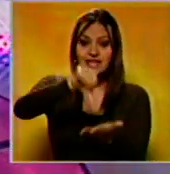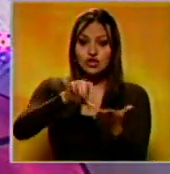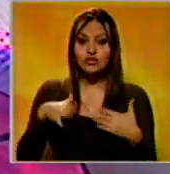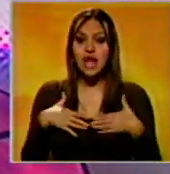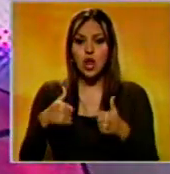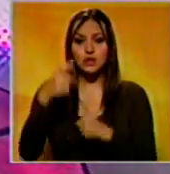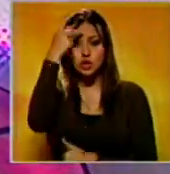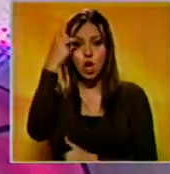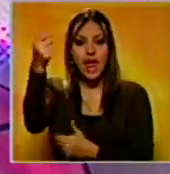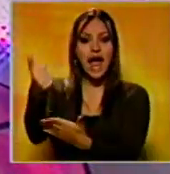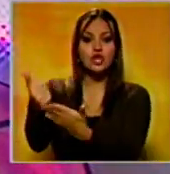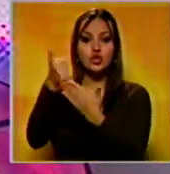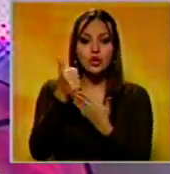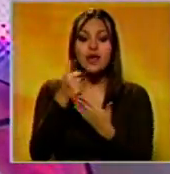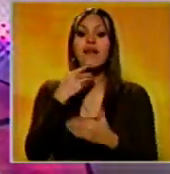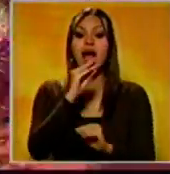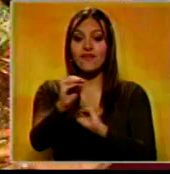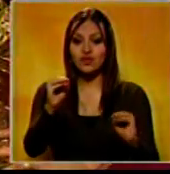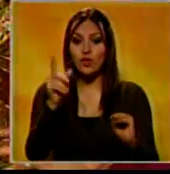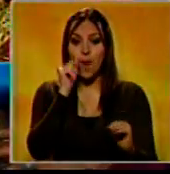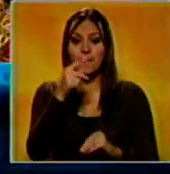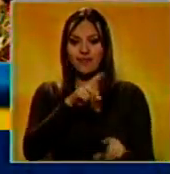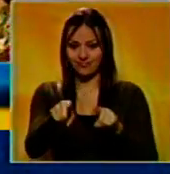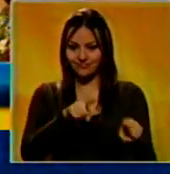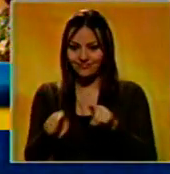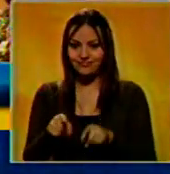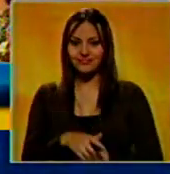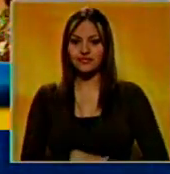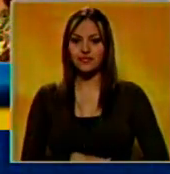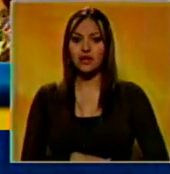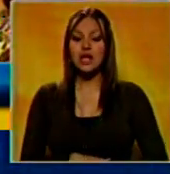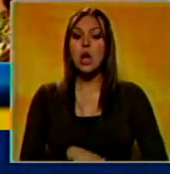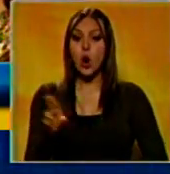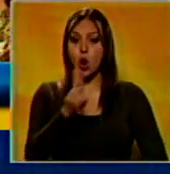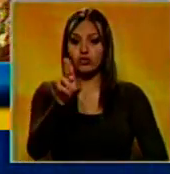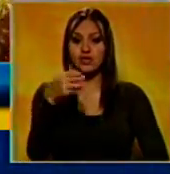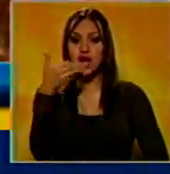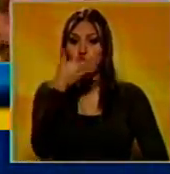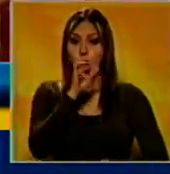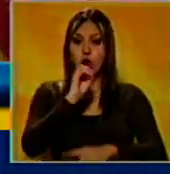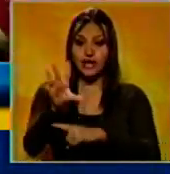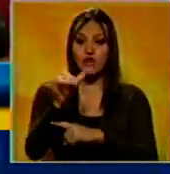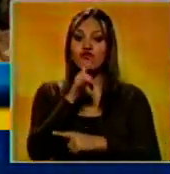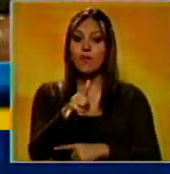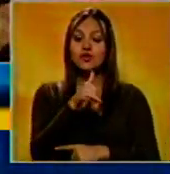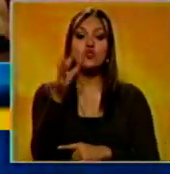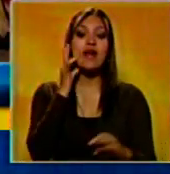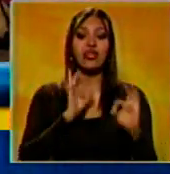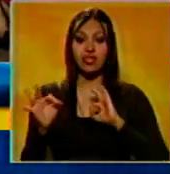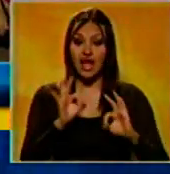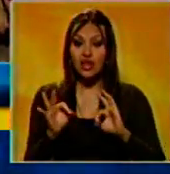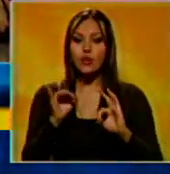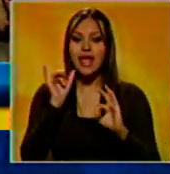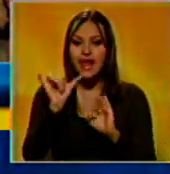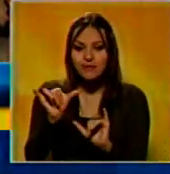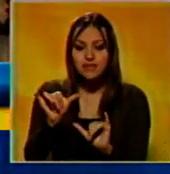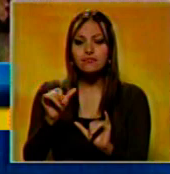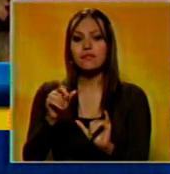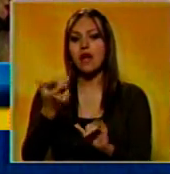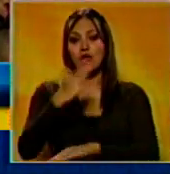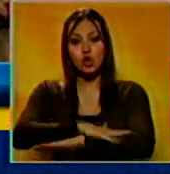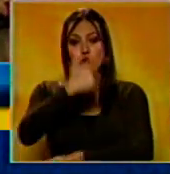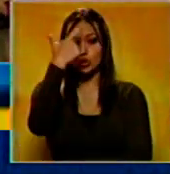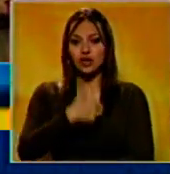mental, según lo declaró su publicista. Por medio de un correo electrónico se le informó a la prensa que la actriz será tratada por su